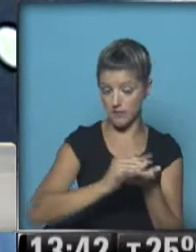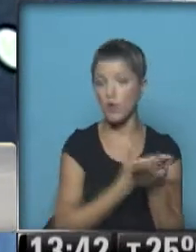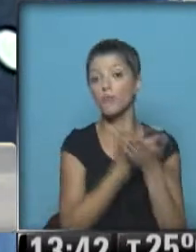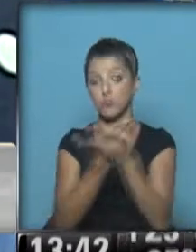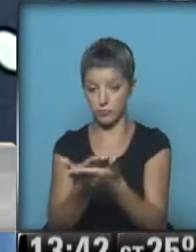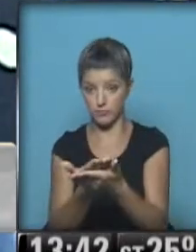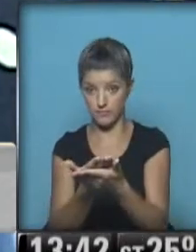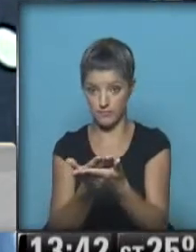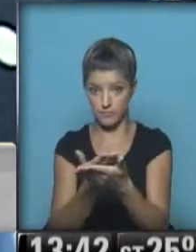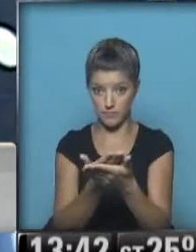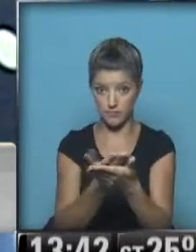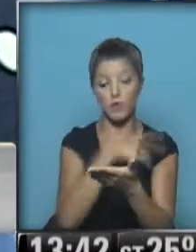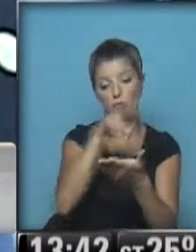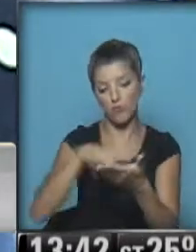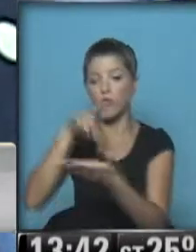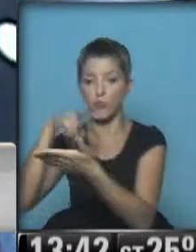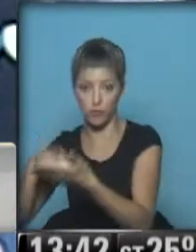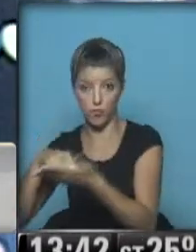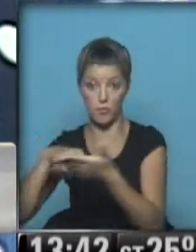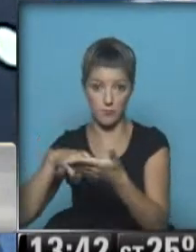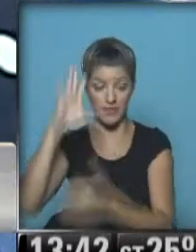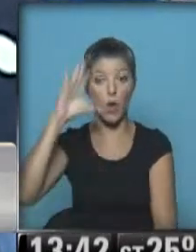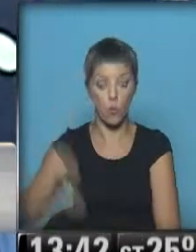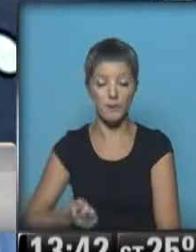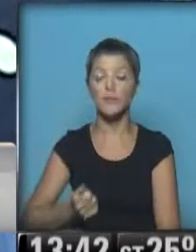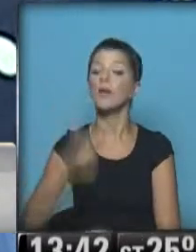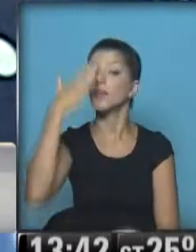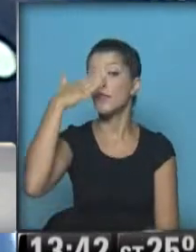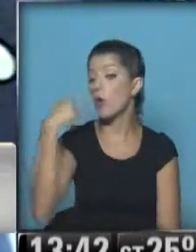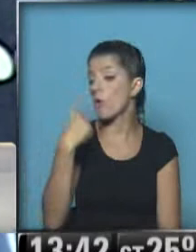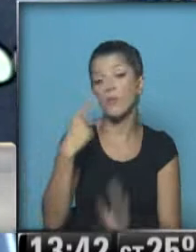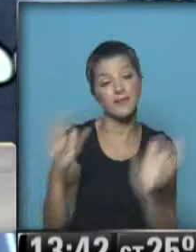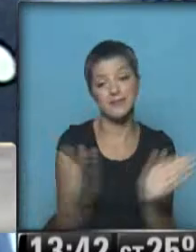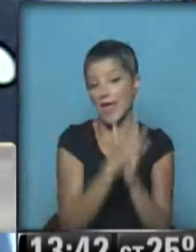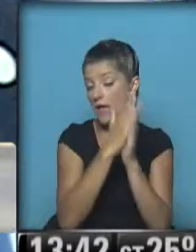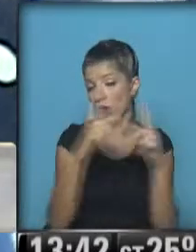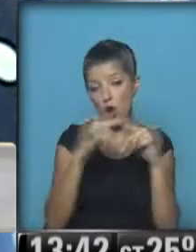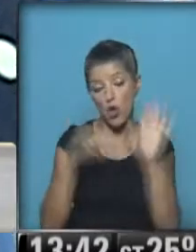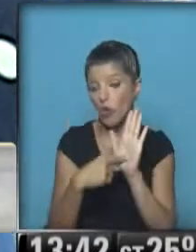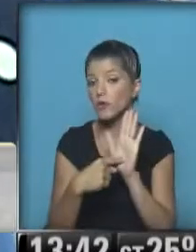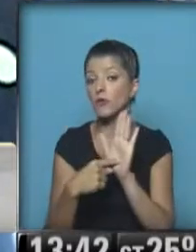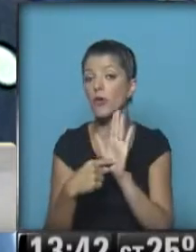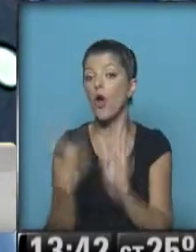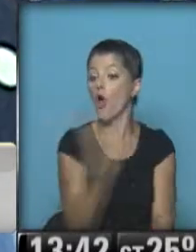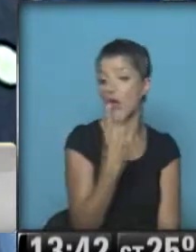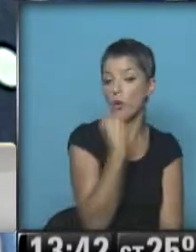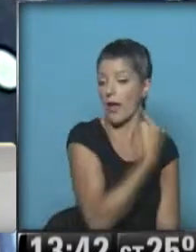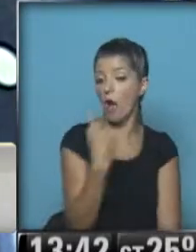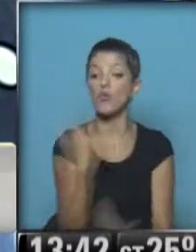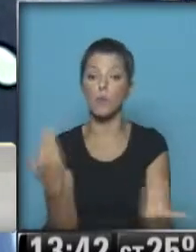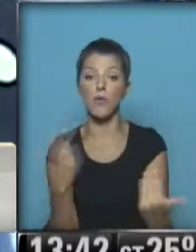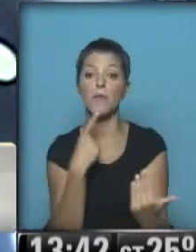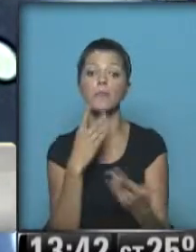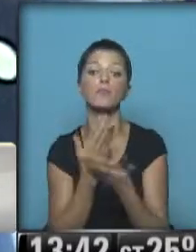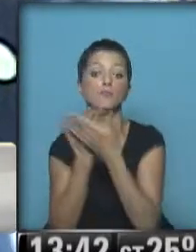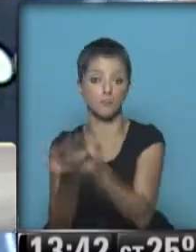eso por parte de la secretaria del tribunal. Y luego, como establece el código, las partes pueden plantear cuestiones